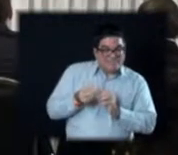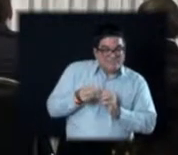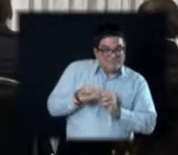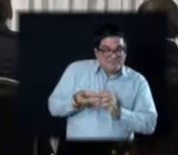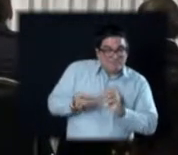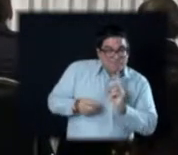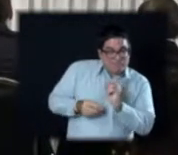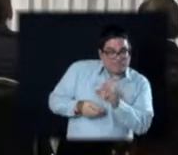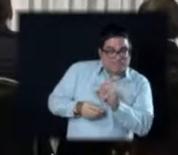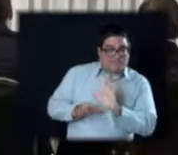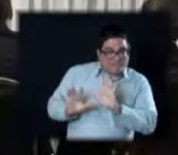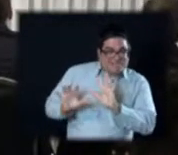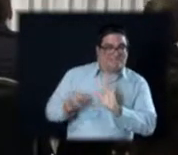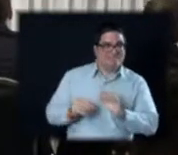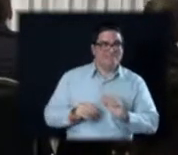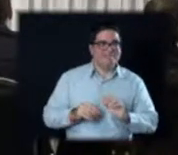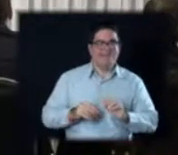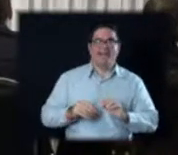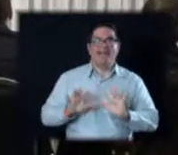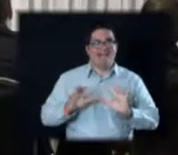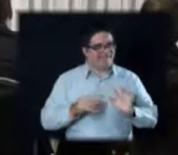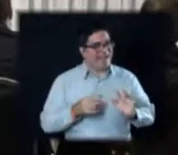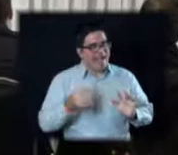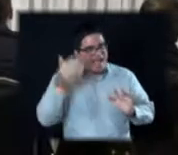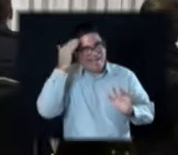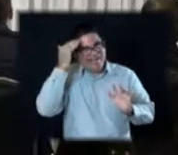Dos más. Una.